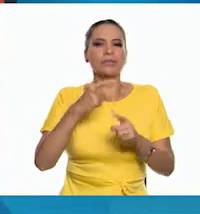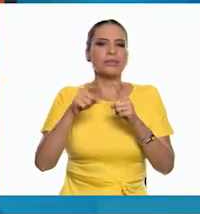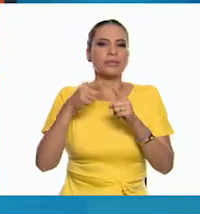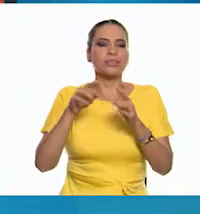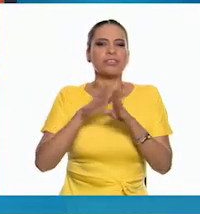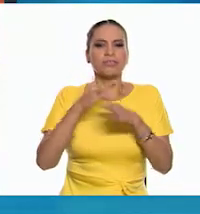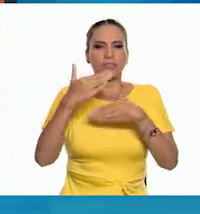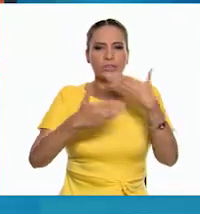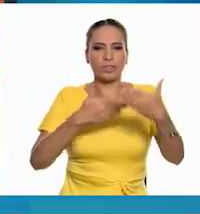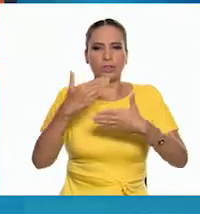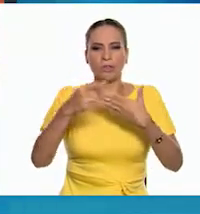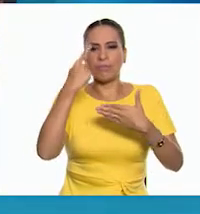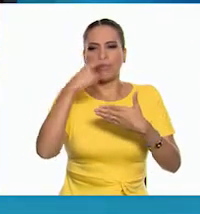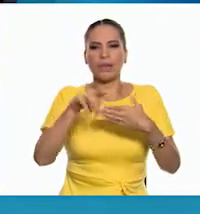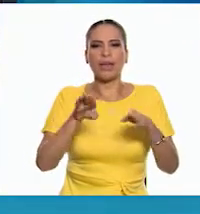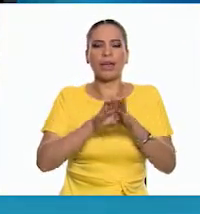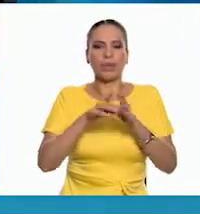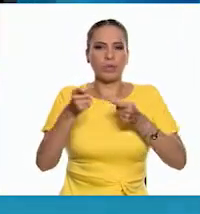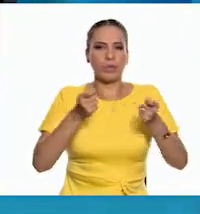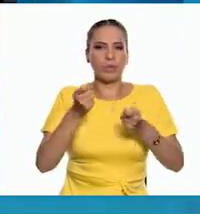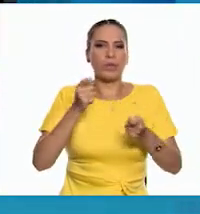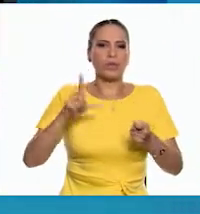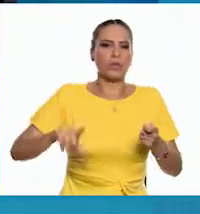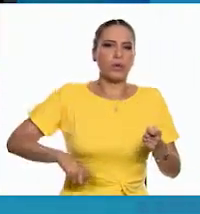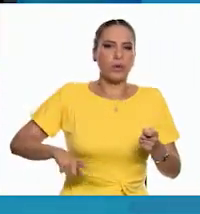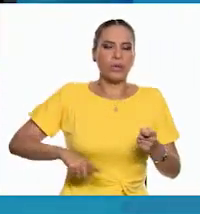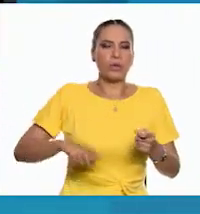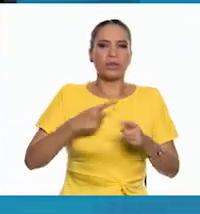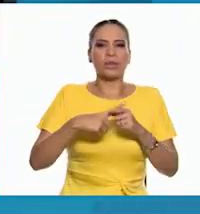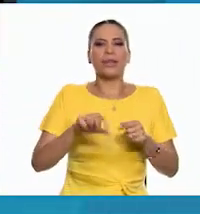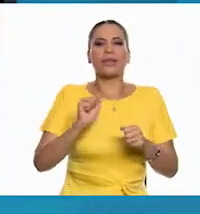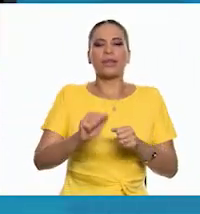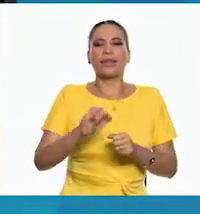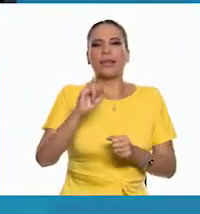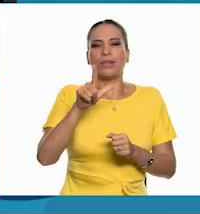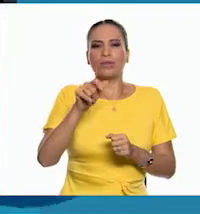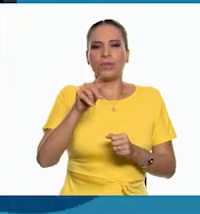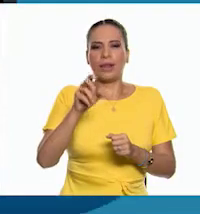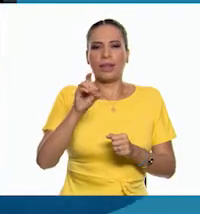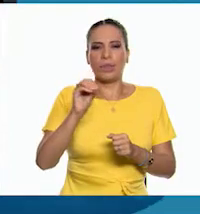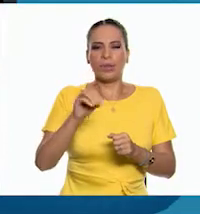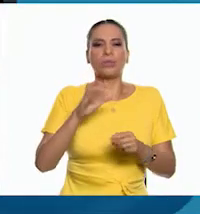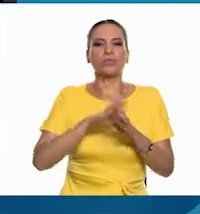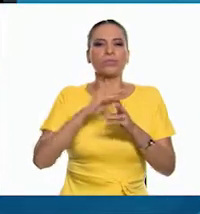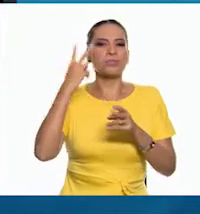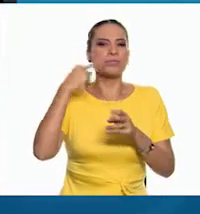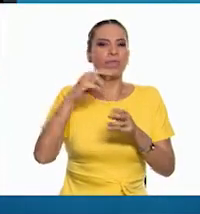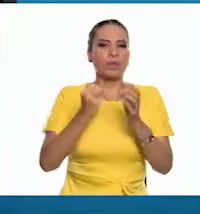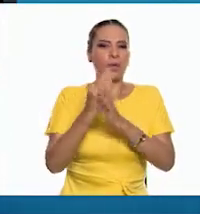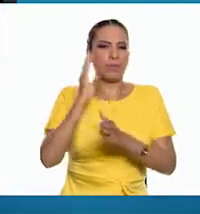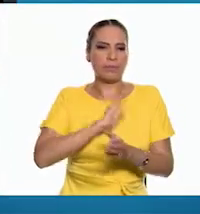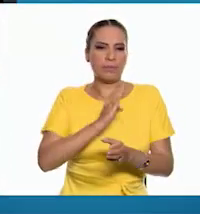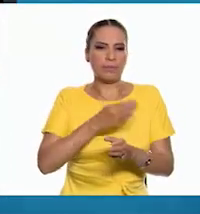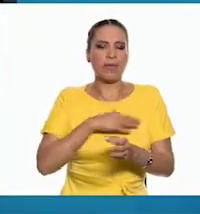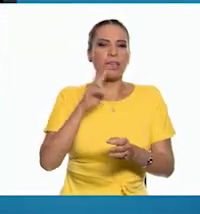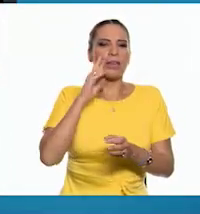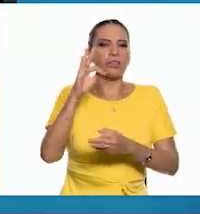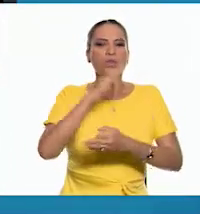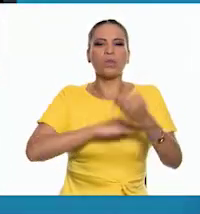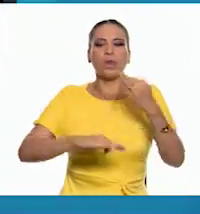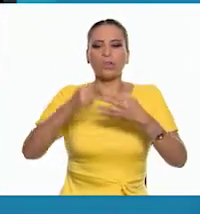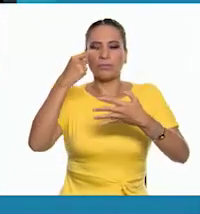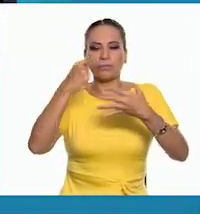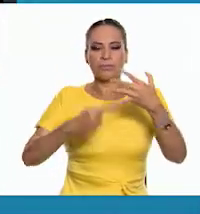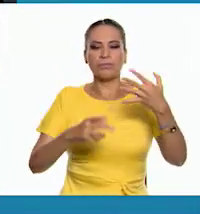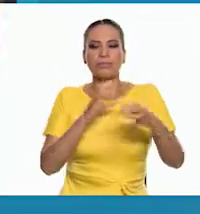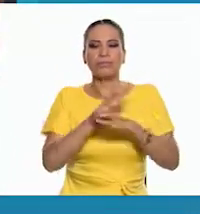parte del proceso de control del Estado, llamado despotismo ilustrado, va a viajar a la Nueva España a poner en práctica toda esta serie